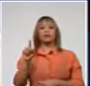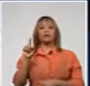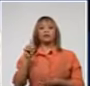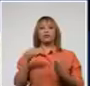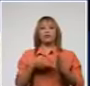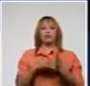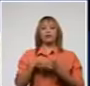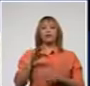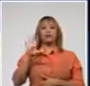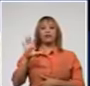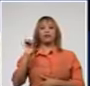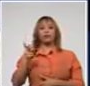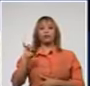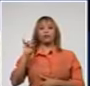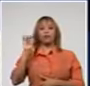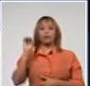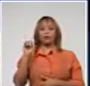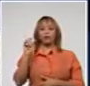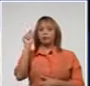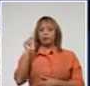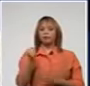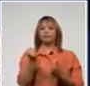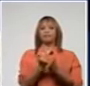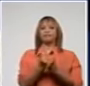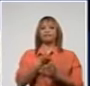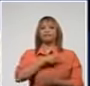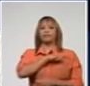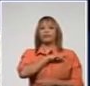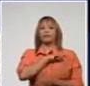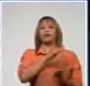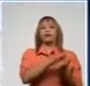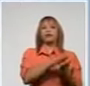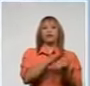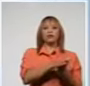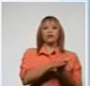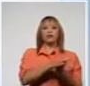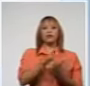111.590 casos confirmados ayer, pues ya acumulan